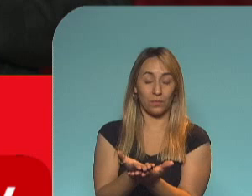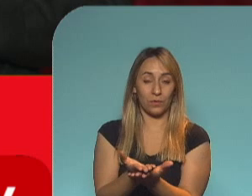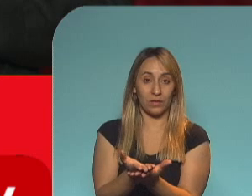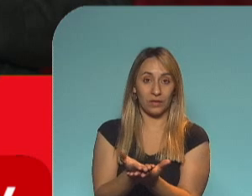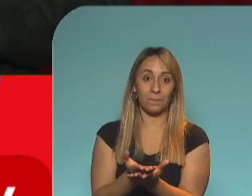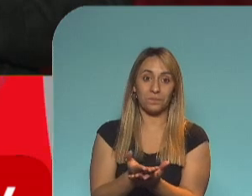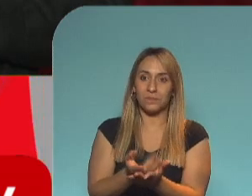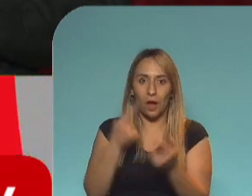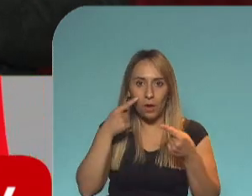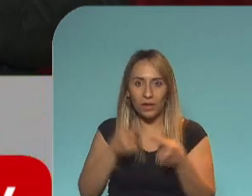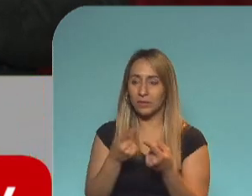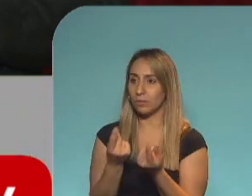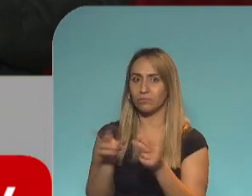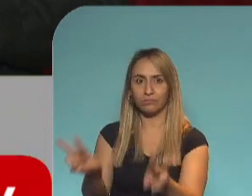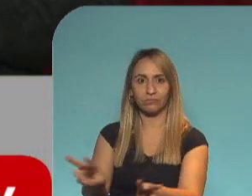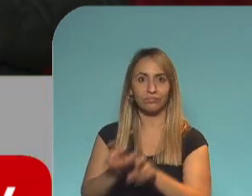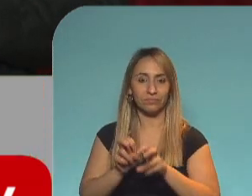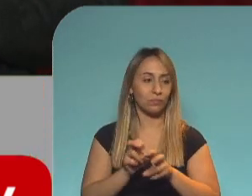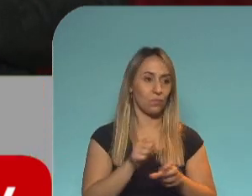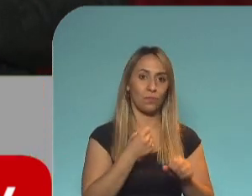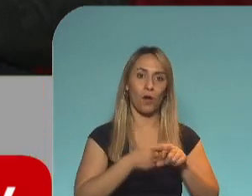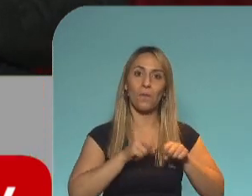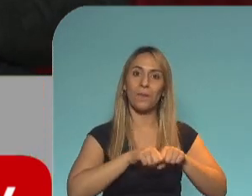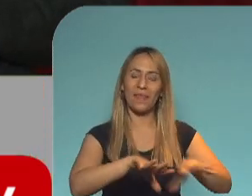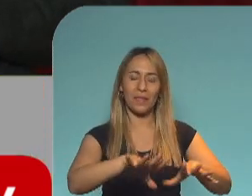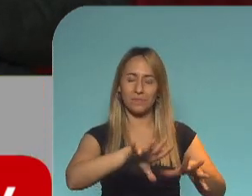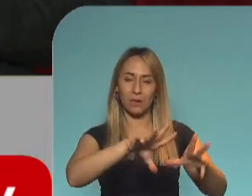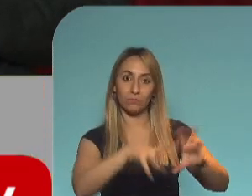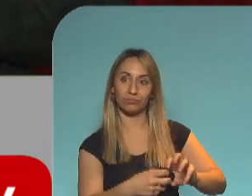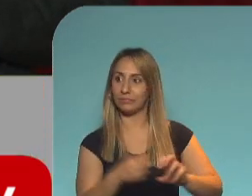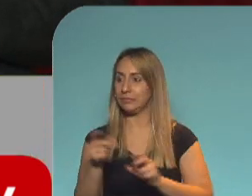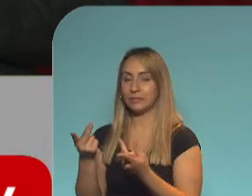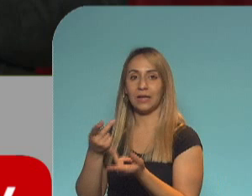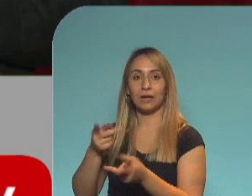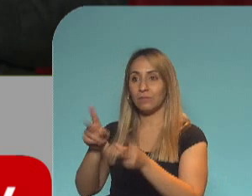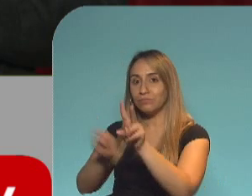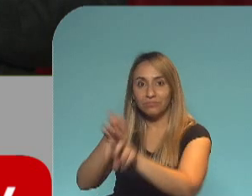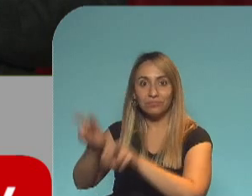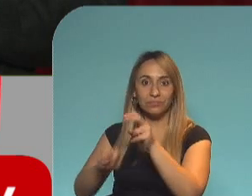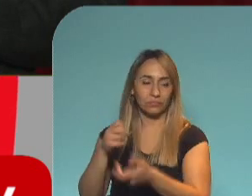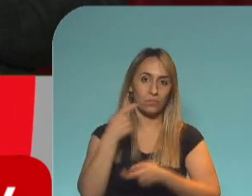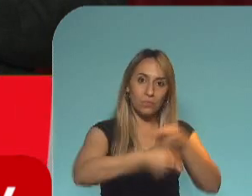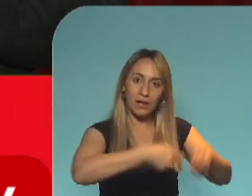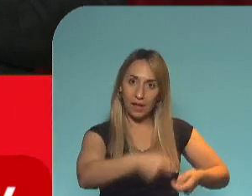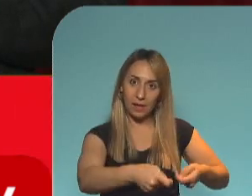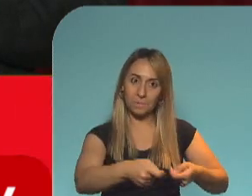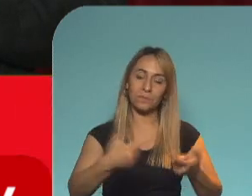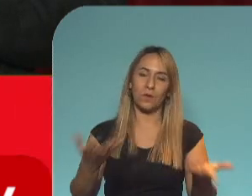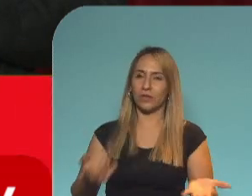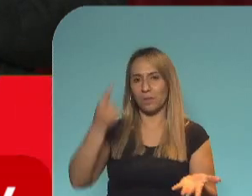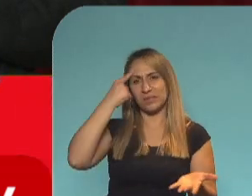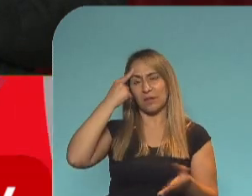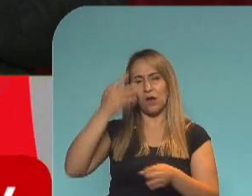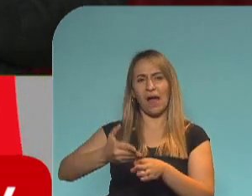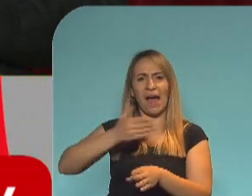las consecuencias tan dramáticas de la pandemia en nuestro país. Por eso, en algún momento, creíamos que iba a ser